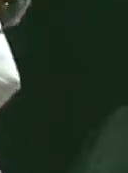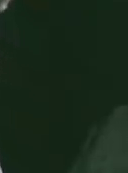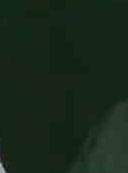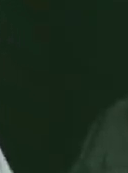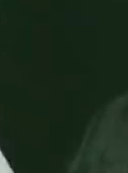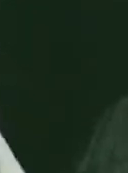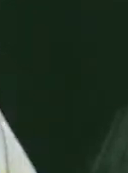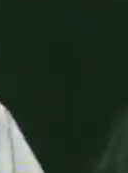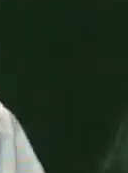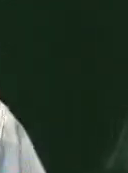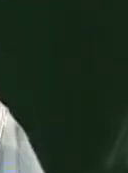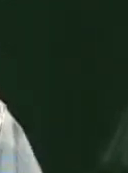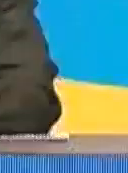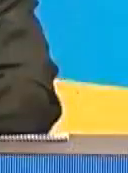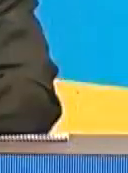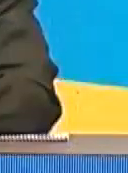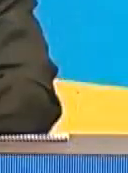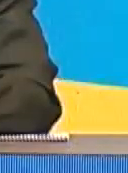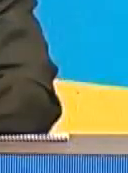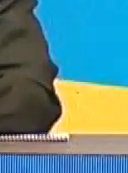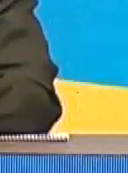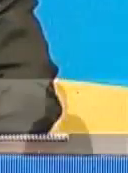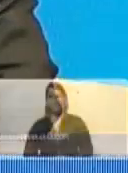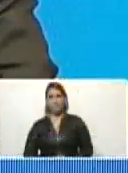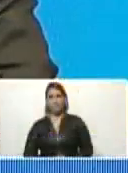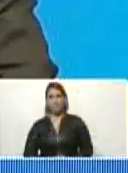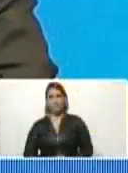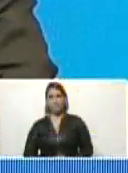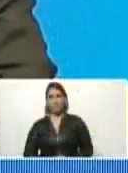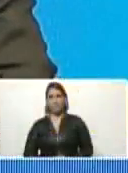Un saludo incluyente.